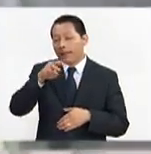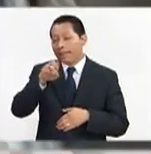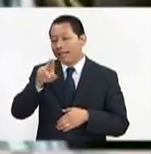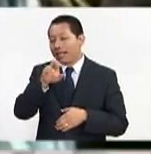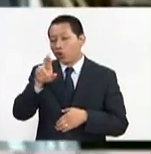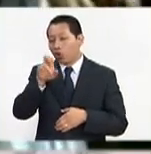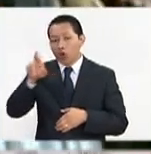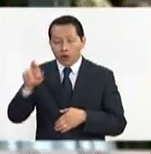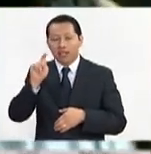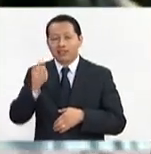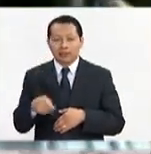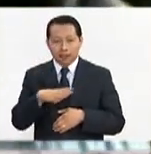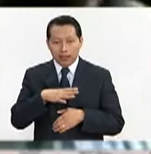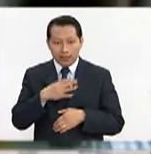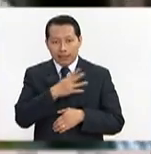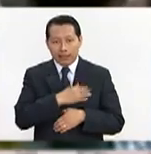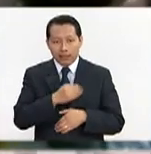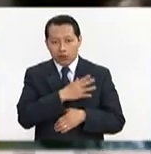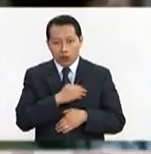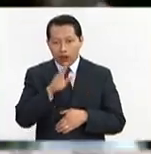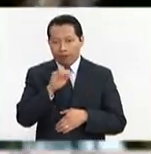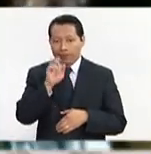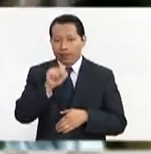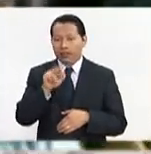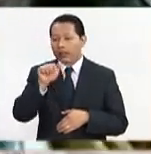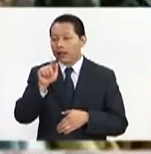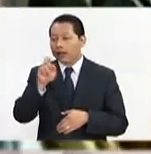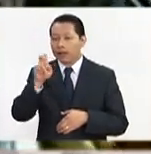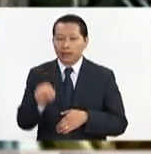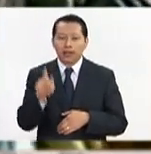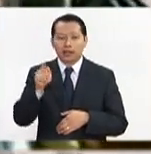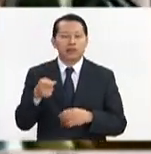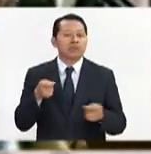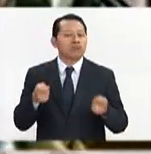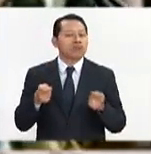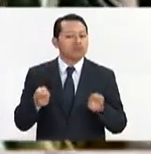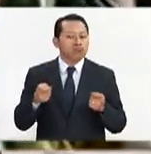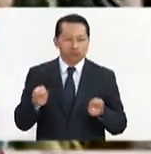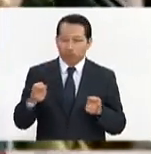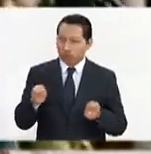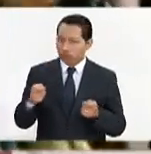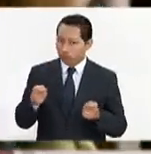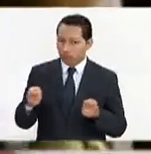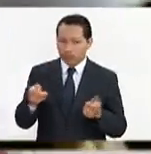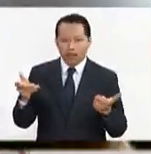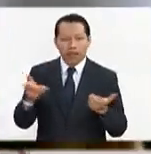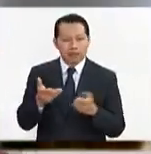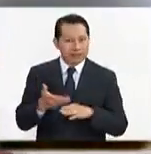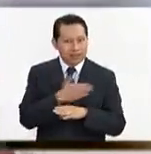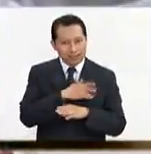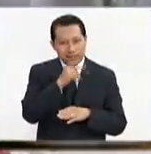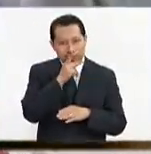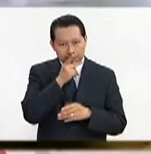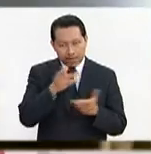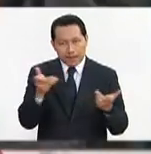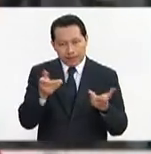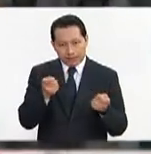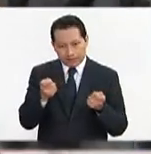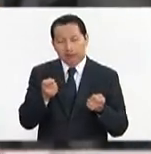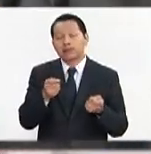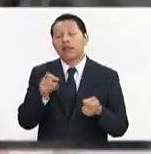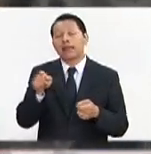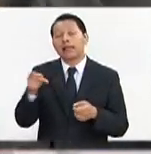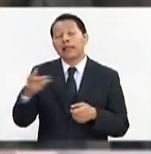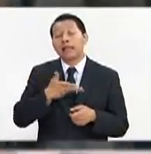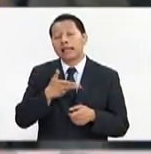luego de conocerse que será el hijo de Bin Laden el que tomará las riendas de la organización terrorista creada por su padre. Hamza, de 28 años,